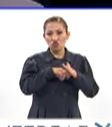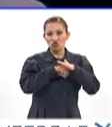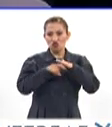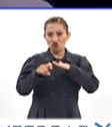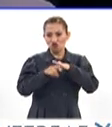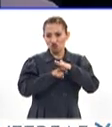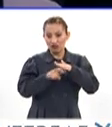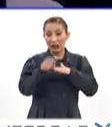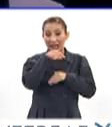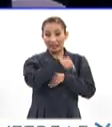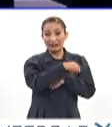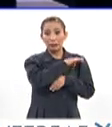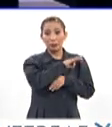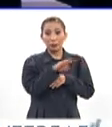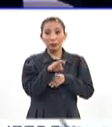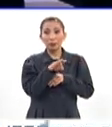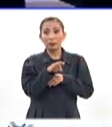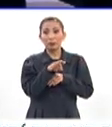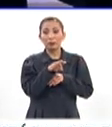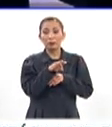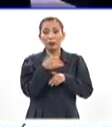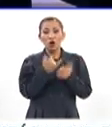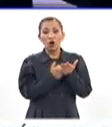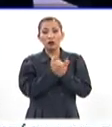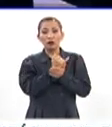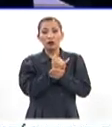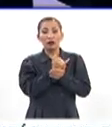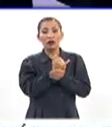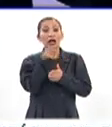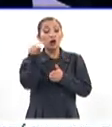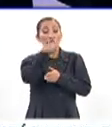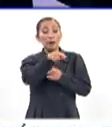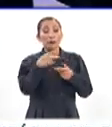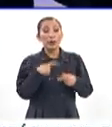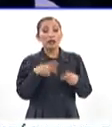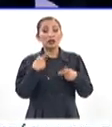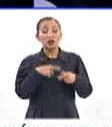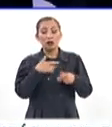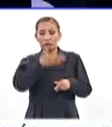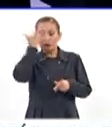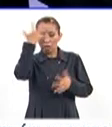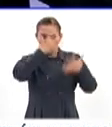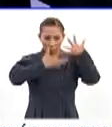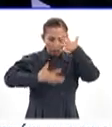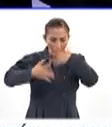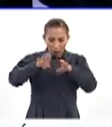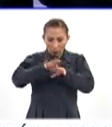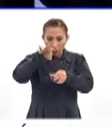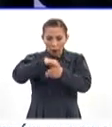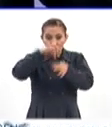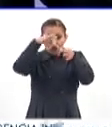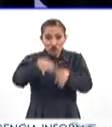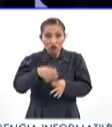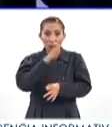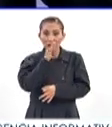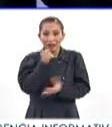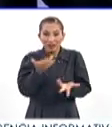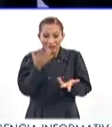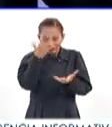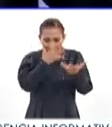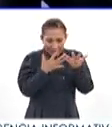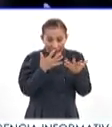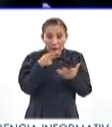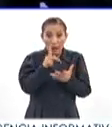escaneado, podría decidirse que un ciudadano no supo votar correctamente, pero